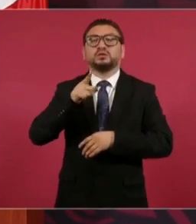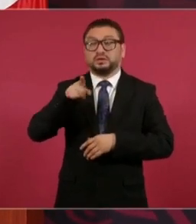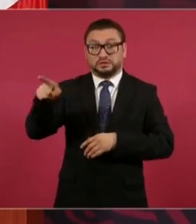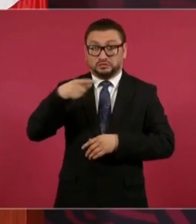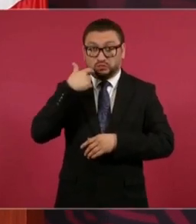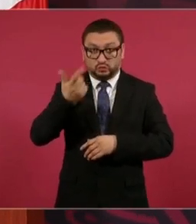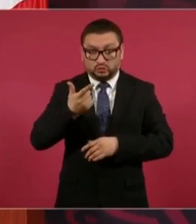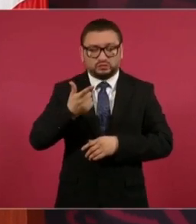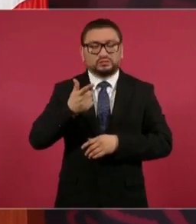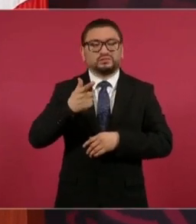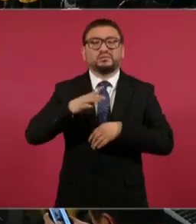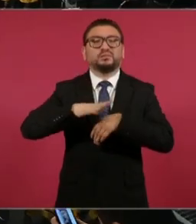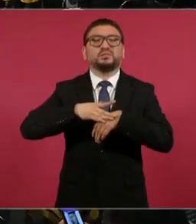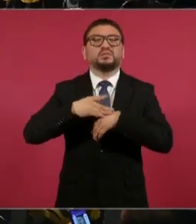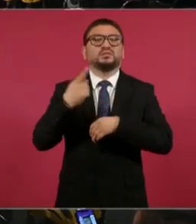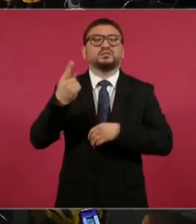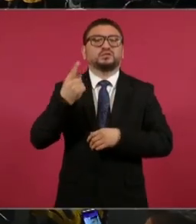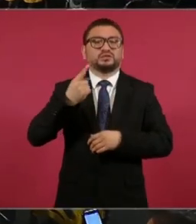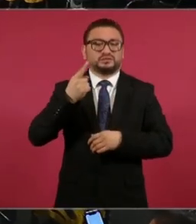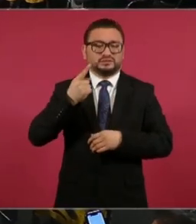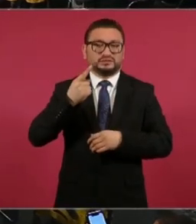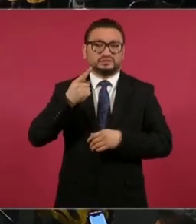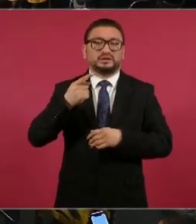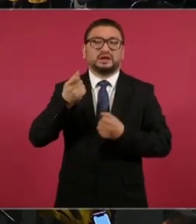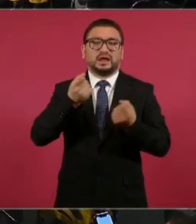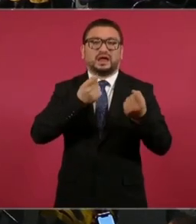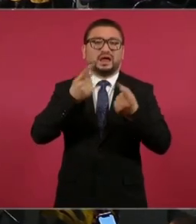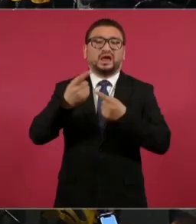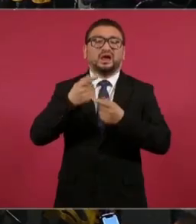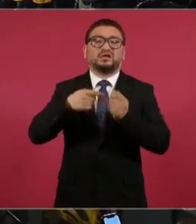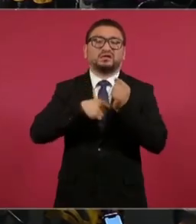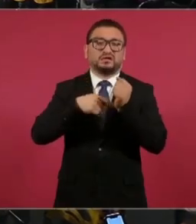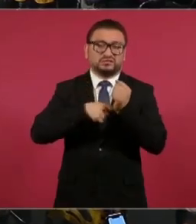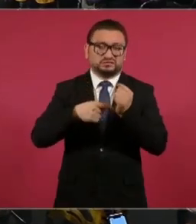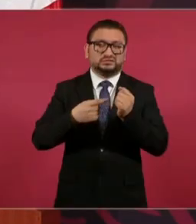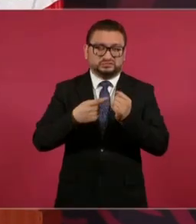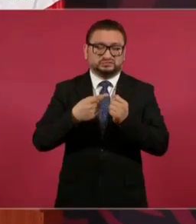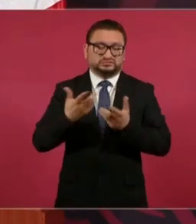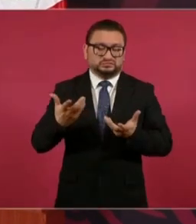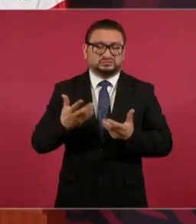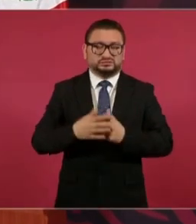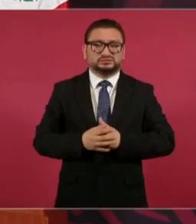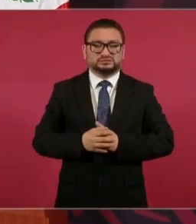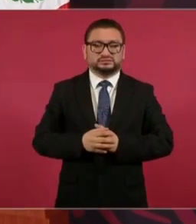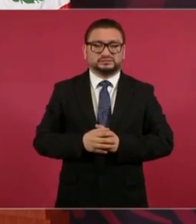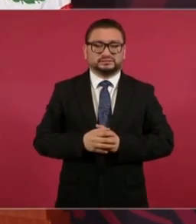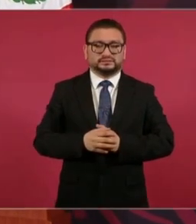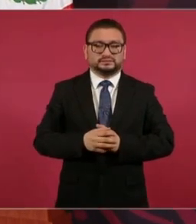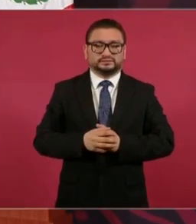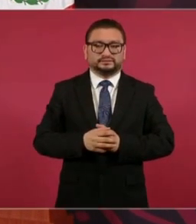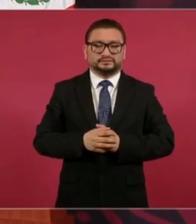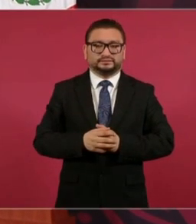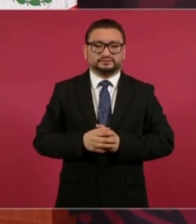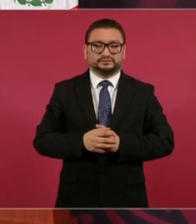quieran sino porque se han ocultado cosas